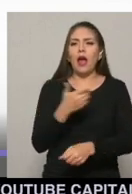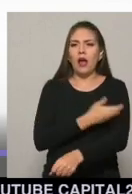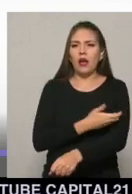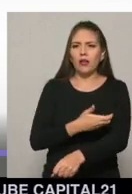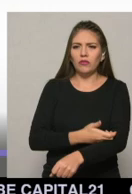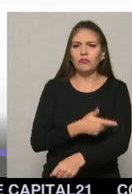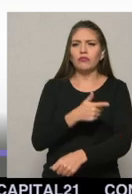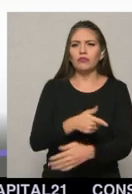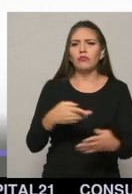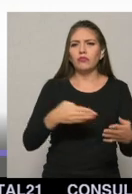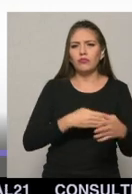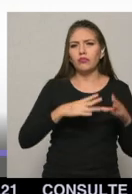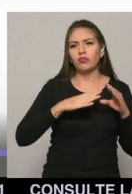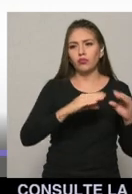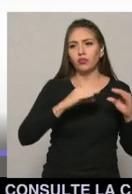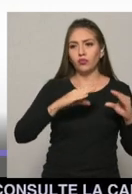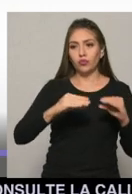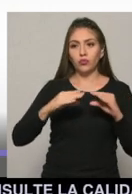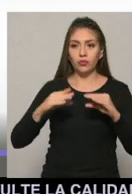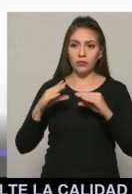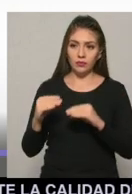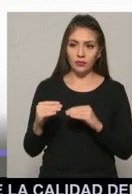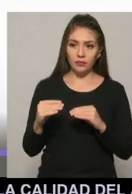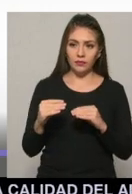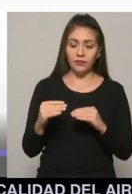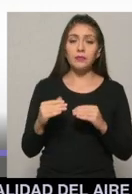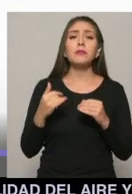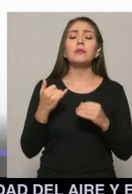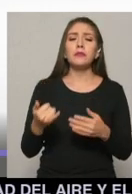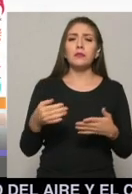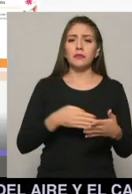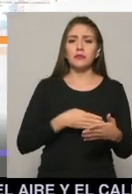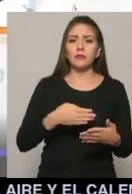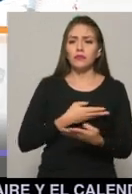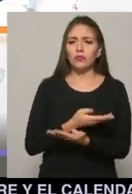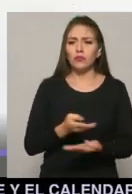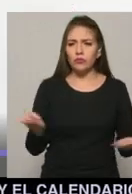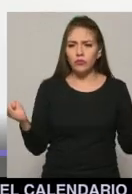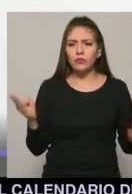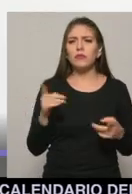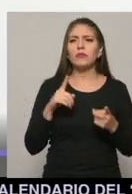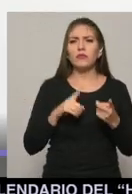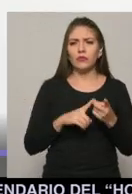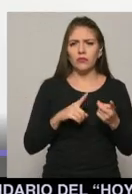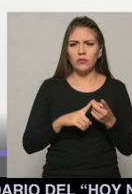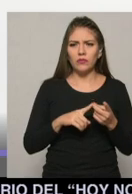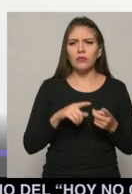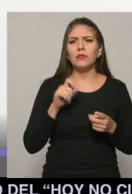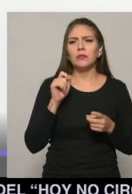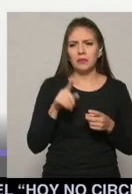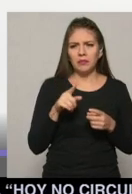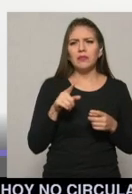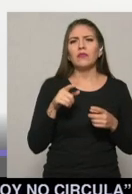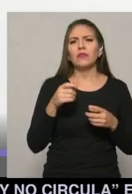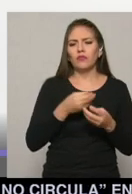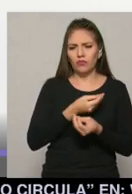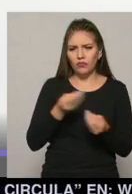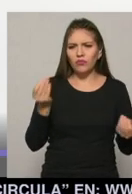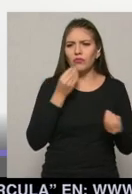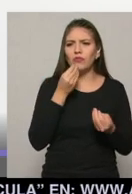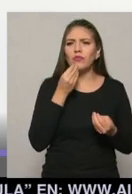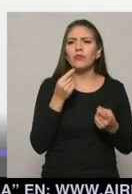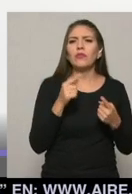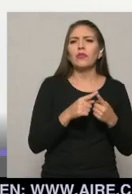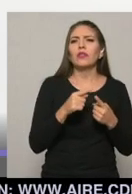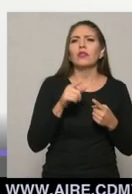las masterclasses. Y además el menú. Y el menú, sí, ya lo mencionaba, es cochinita pibil, es chiles en